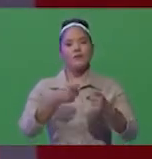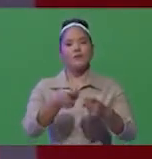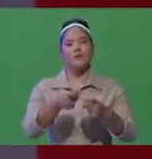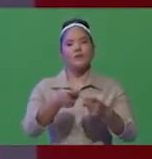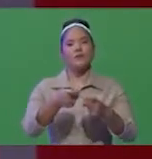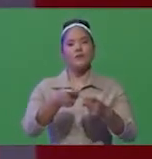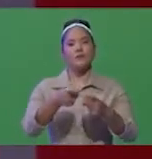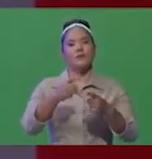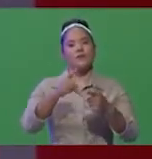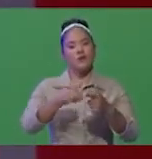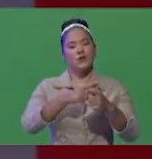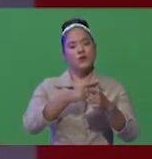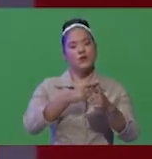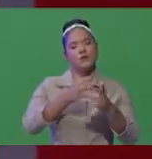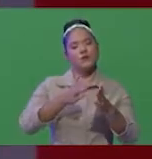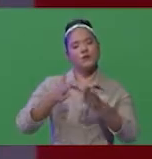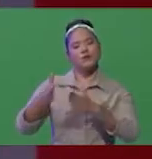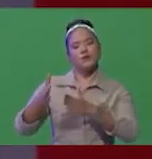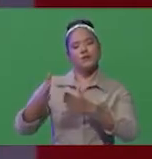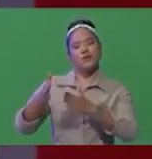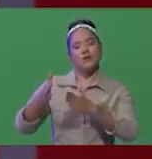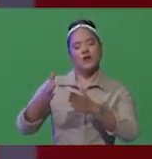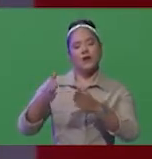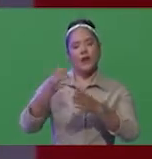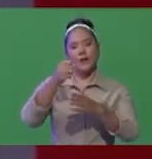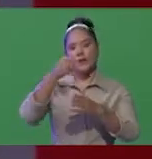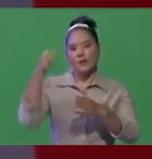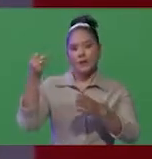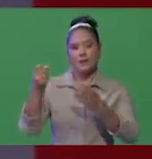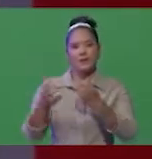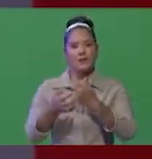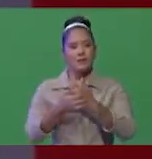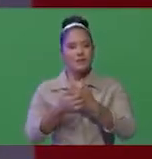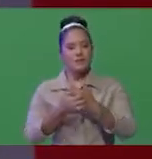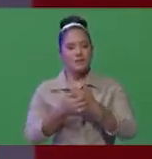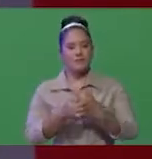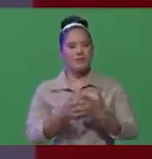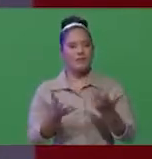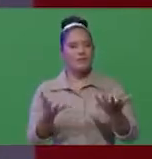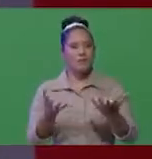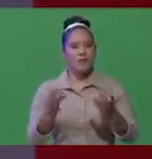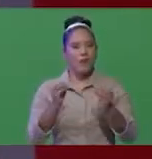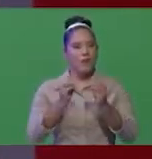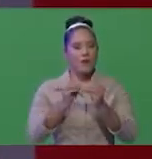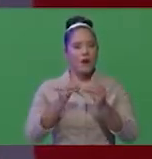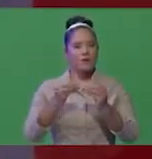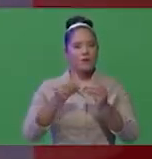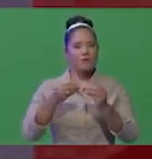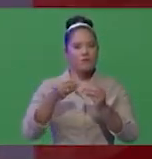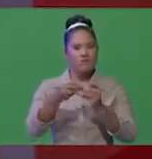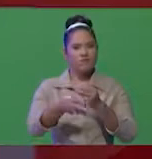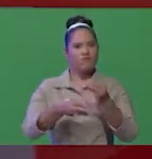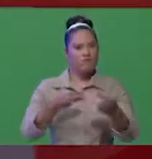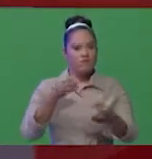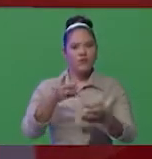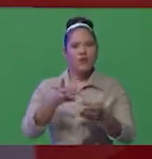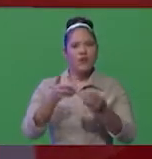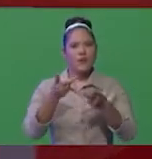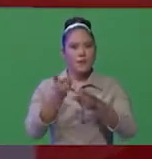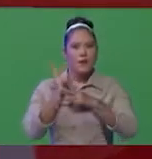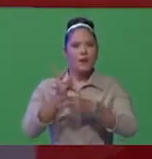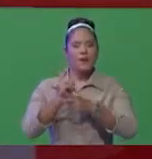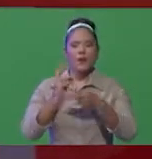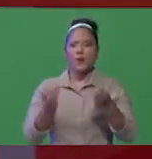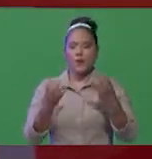no solo por la parte de electrodoméstico, que son los más comunes, los más frecuentes. La gente dice, para la feria de